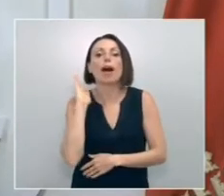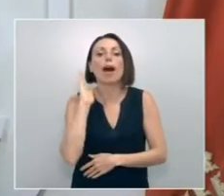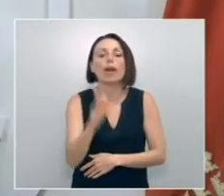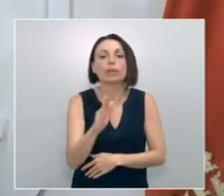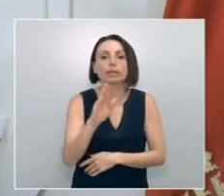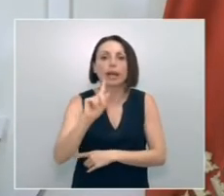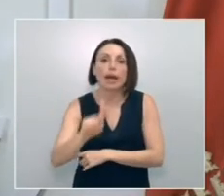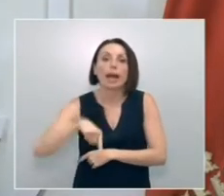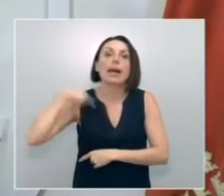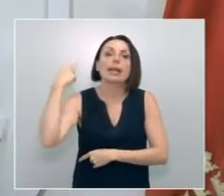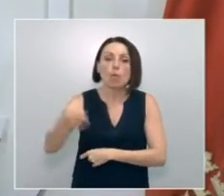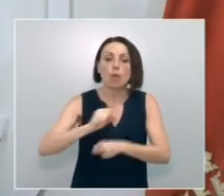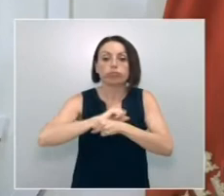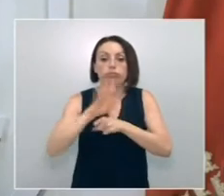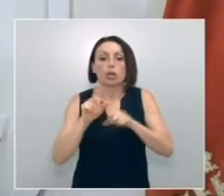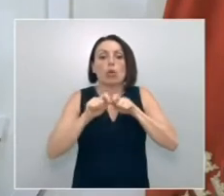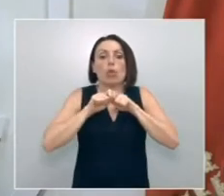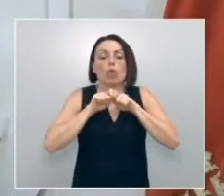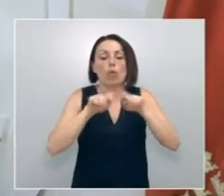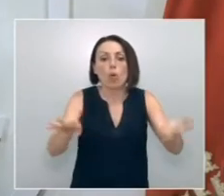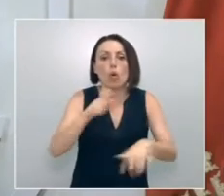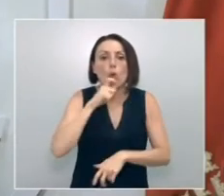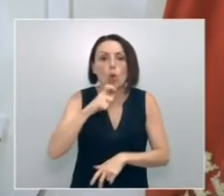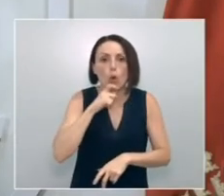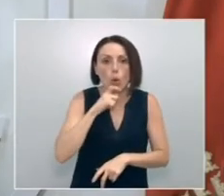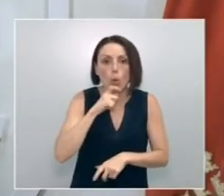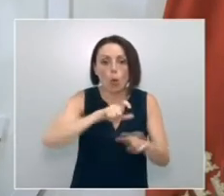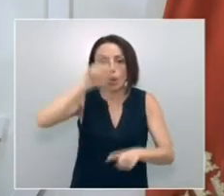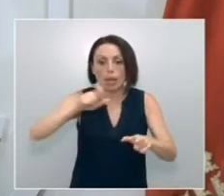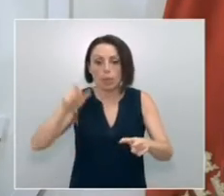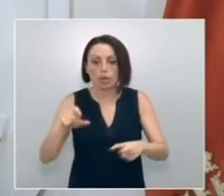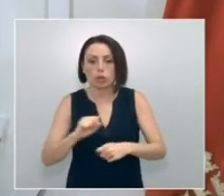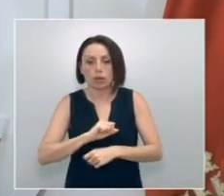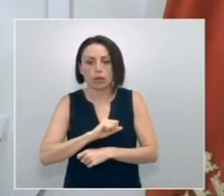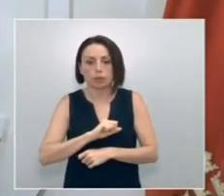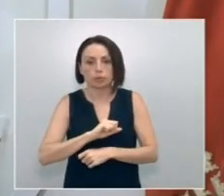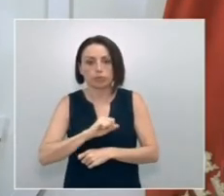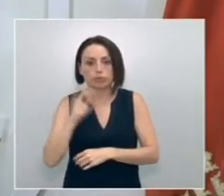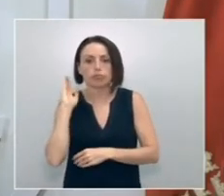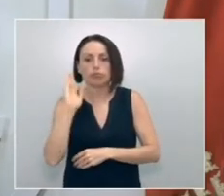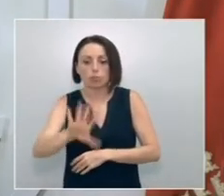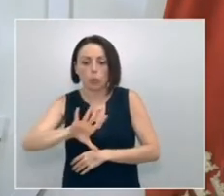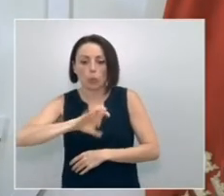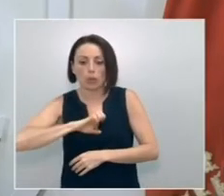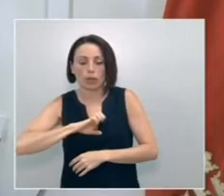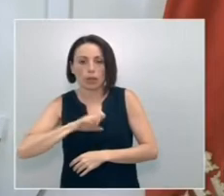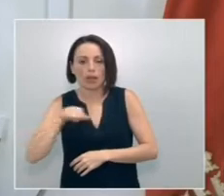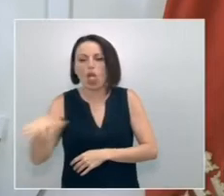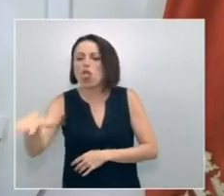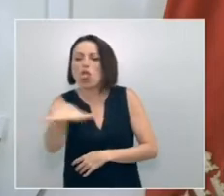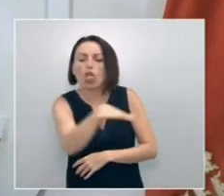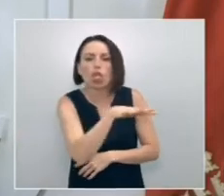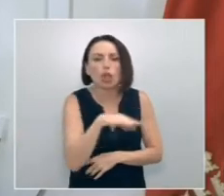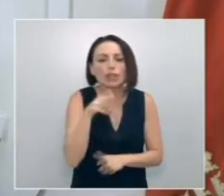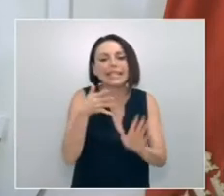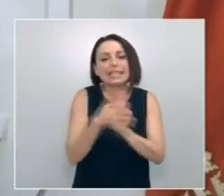velocidad en la que está propagándose la epidemia y de la localización, de las personas que están contagiándose por una misma cadena de contagios son